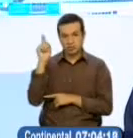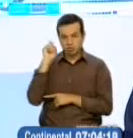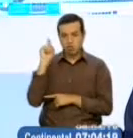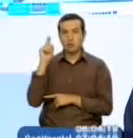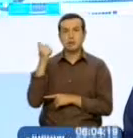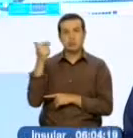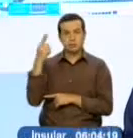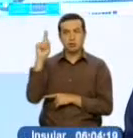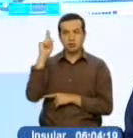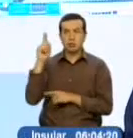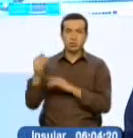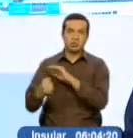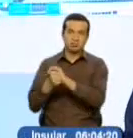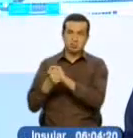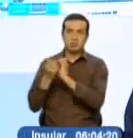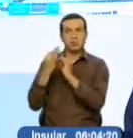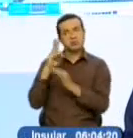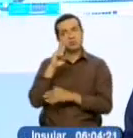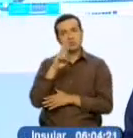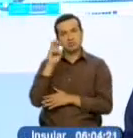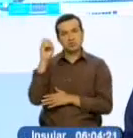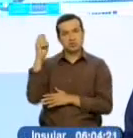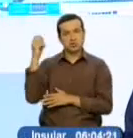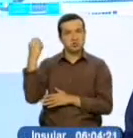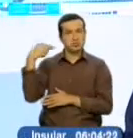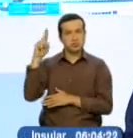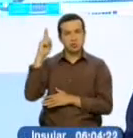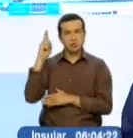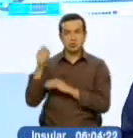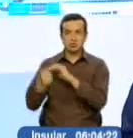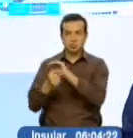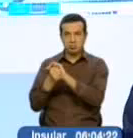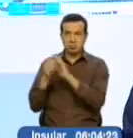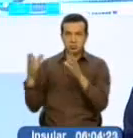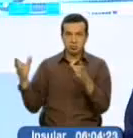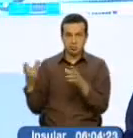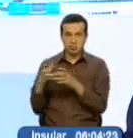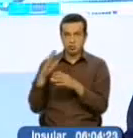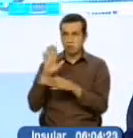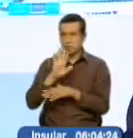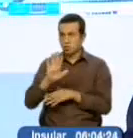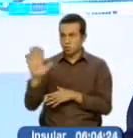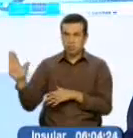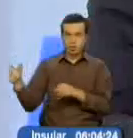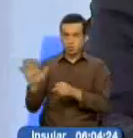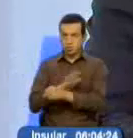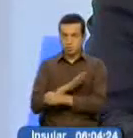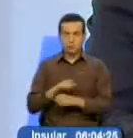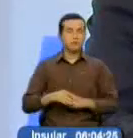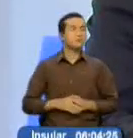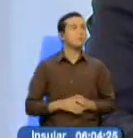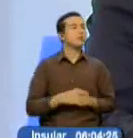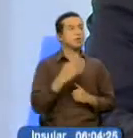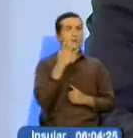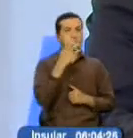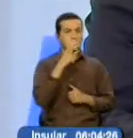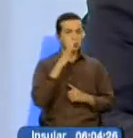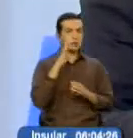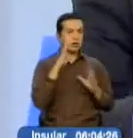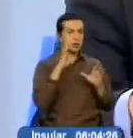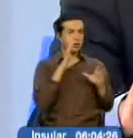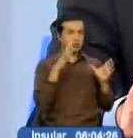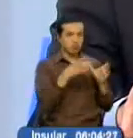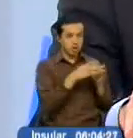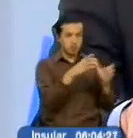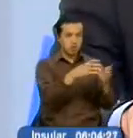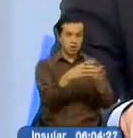reservas y llegan hasta alrededor de 200 millones de barriles de reservas, todos ellos juntos. Estos 15 campos, en la medida que